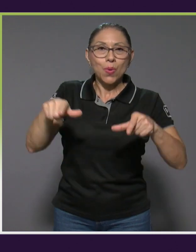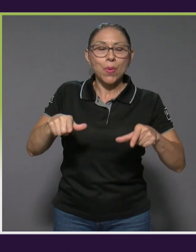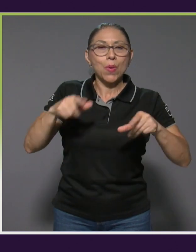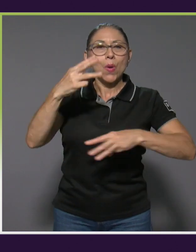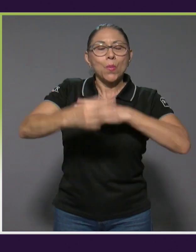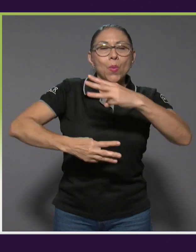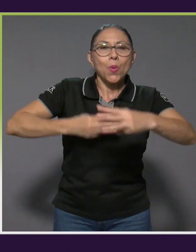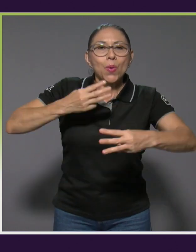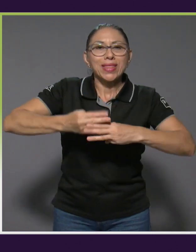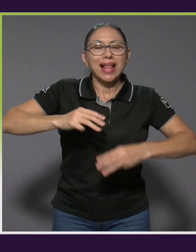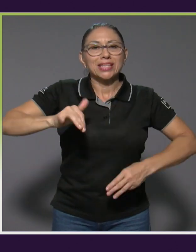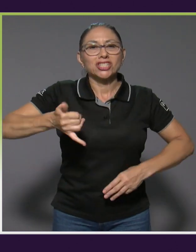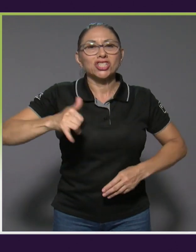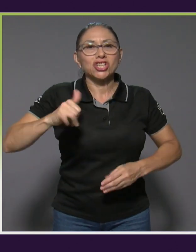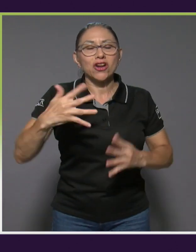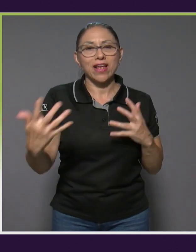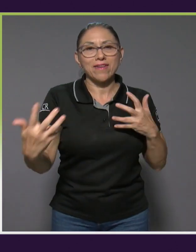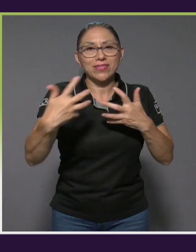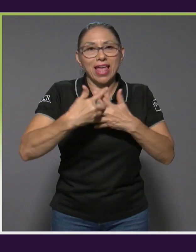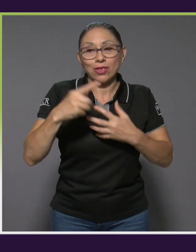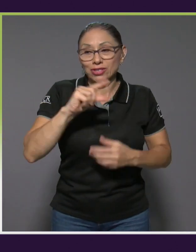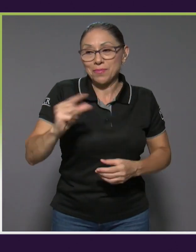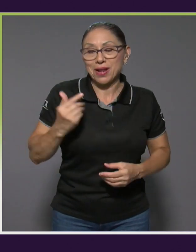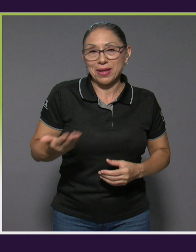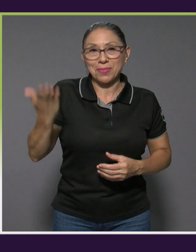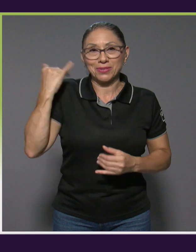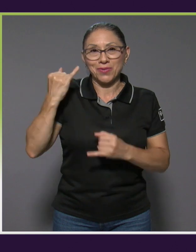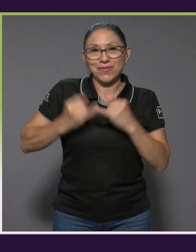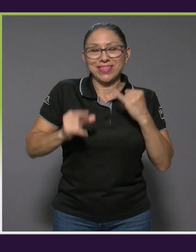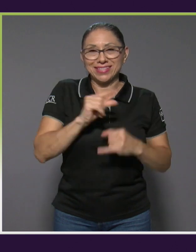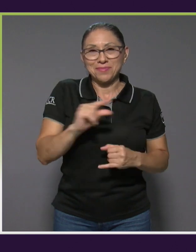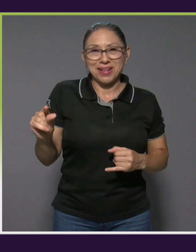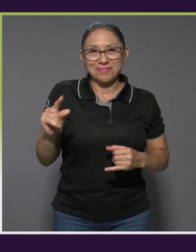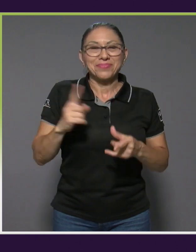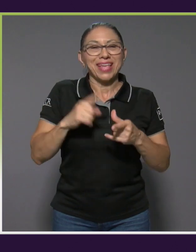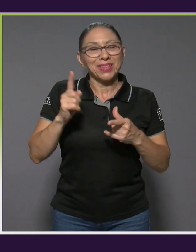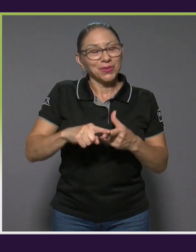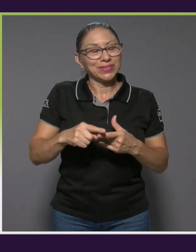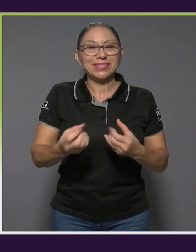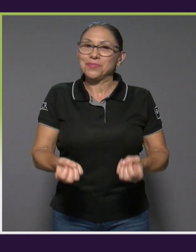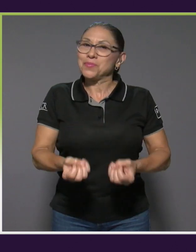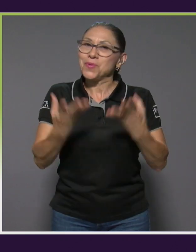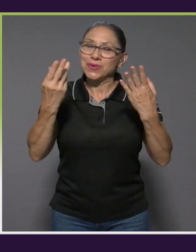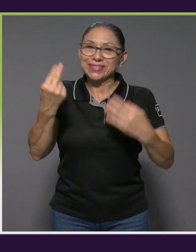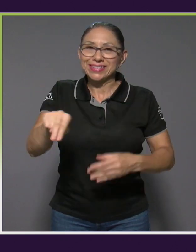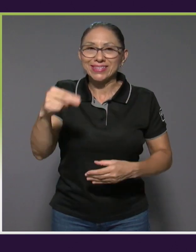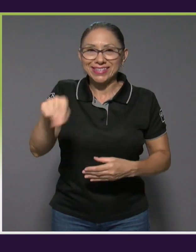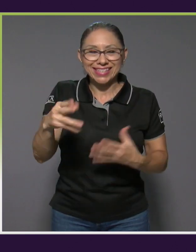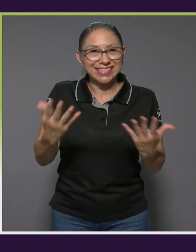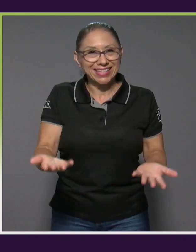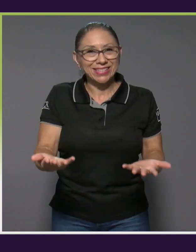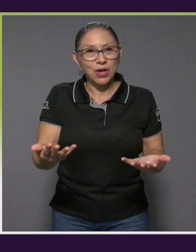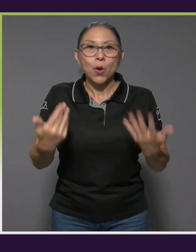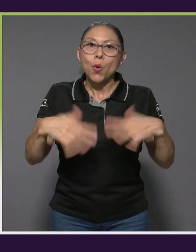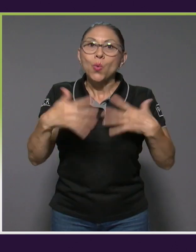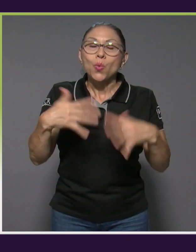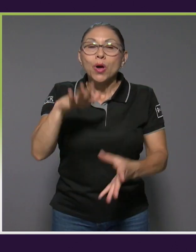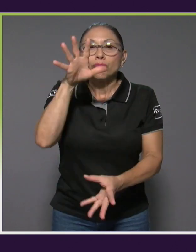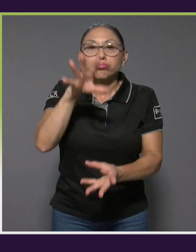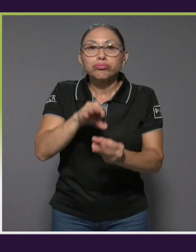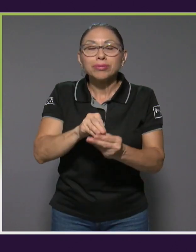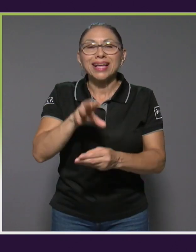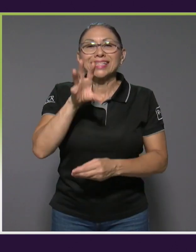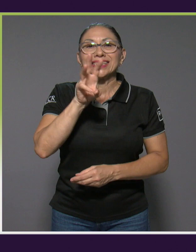adaptado esta semana que pasó y durante el fin de semana. Así que le tenemos muchas noticias porque hubo